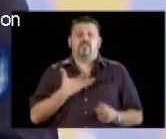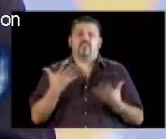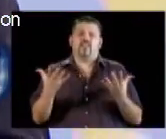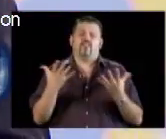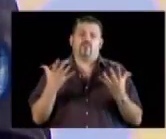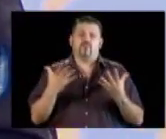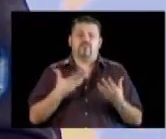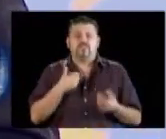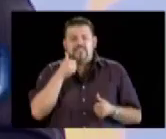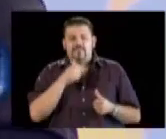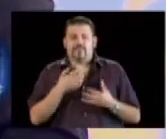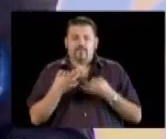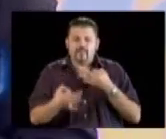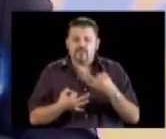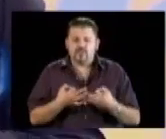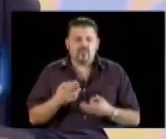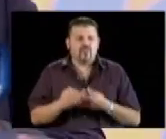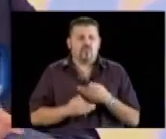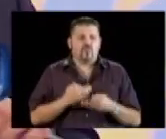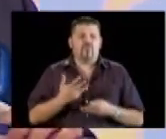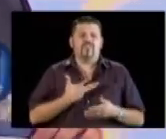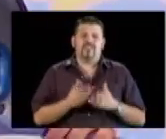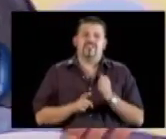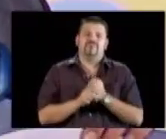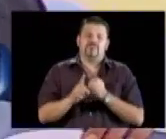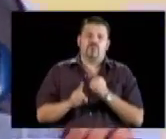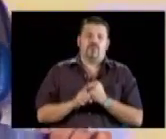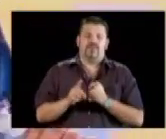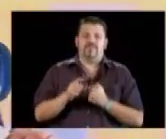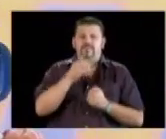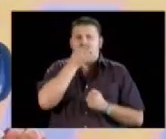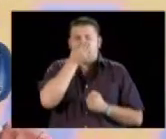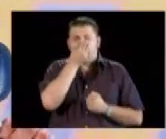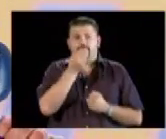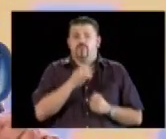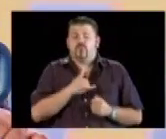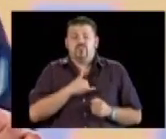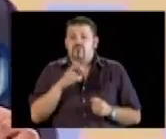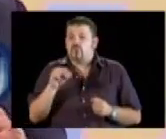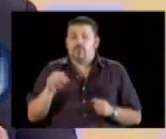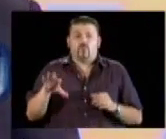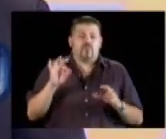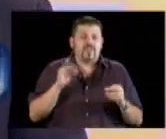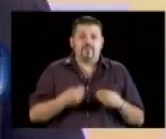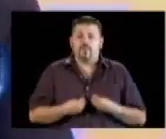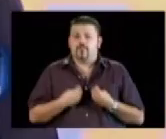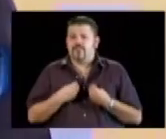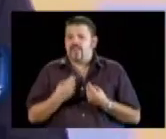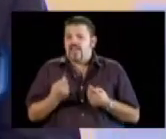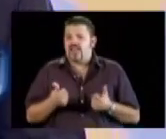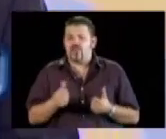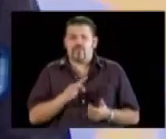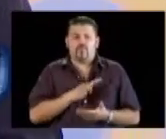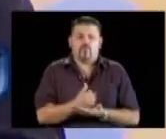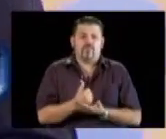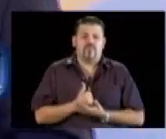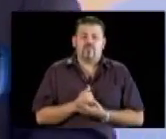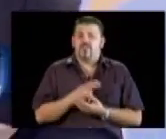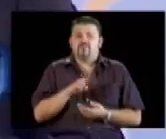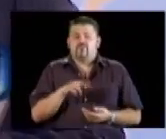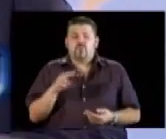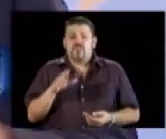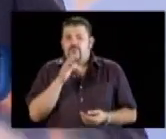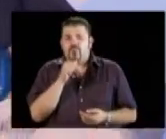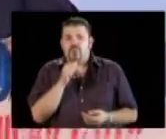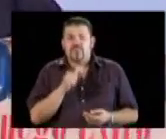mucha ambición, pero también tuve un gran problema de frustración, porque no encontraba en mi vida algo que me ayudara a conseguir lo que yo deseaba.